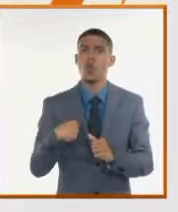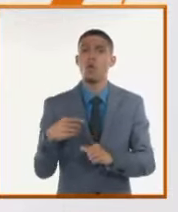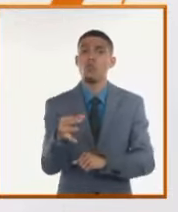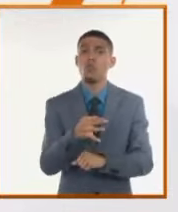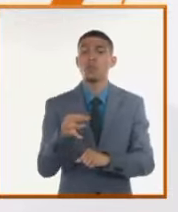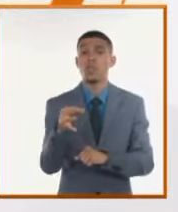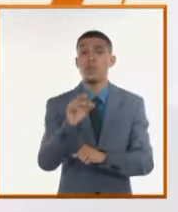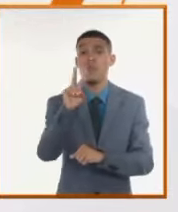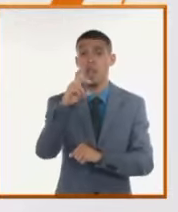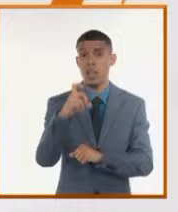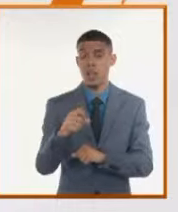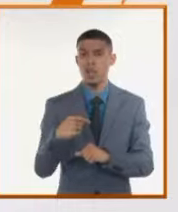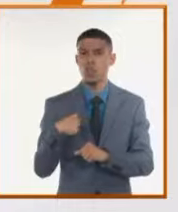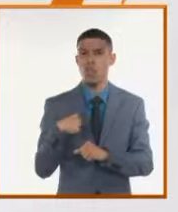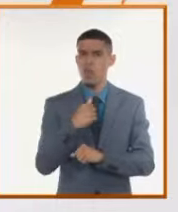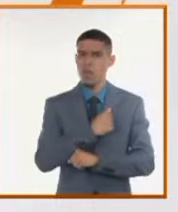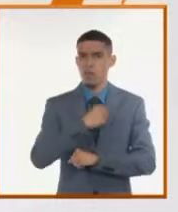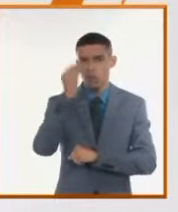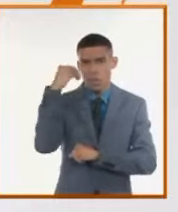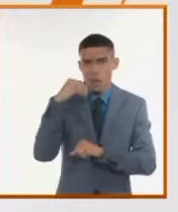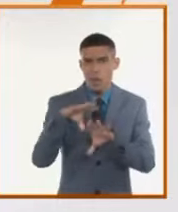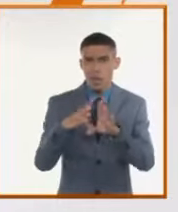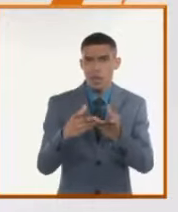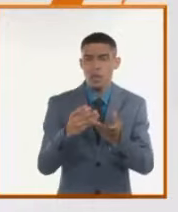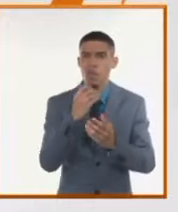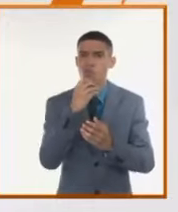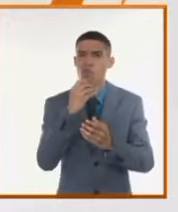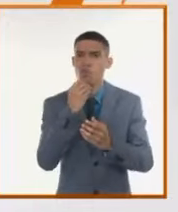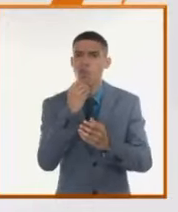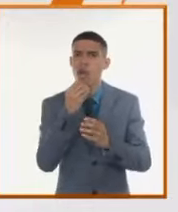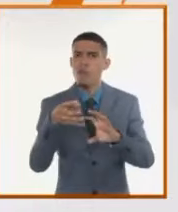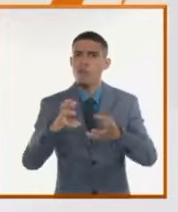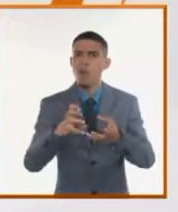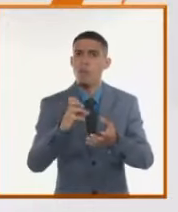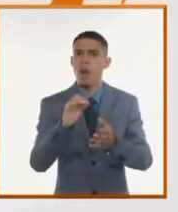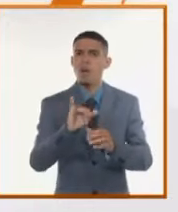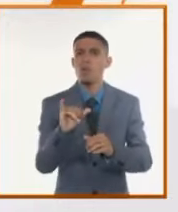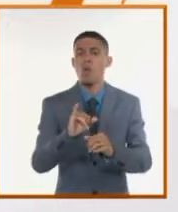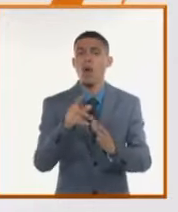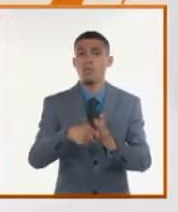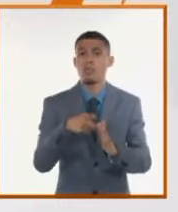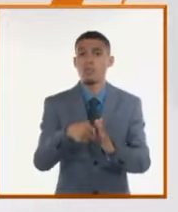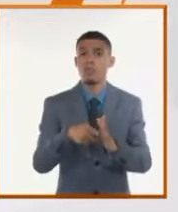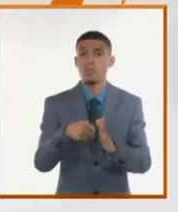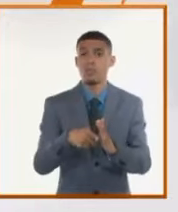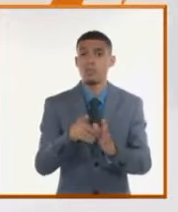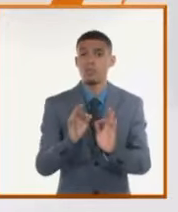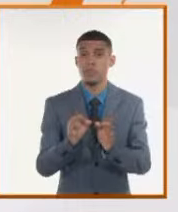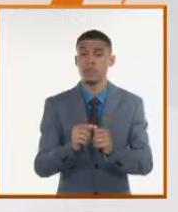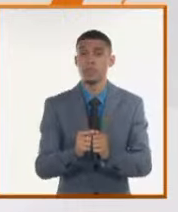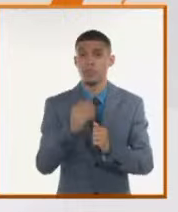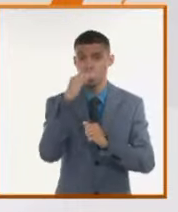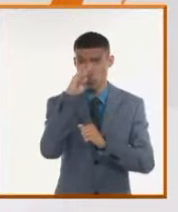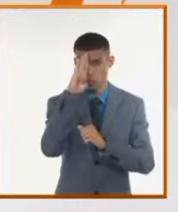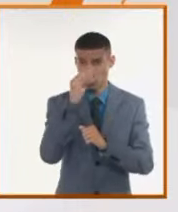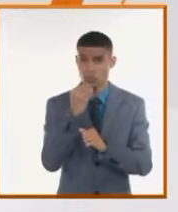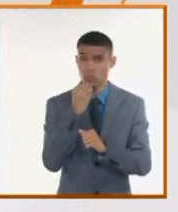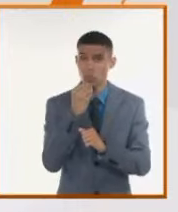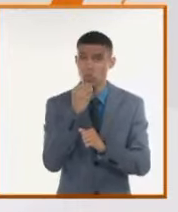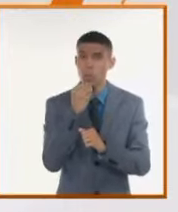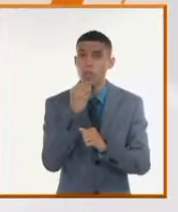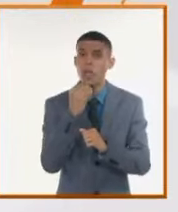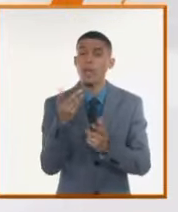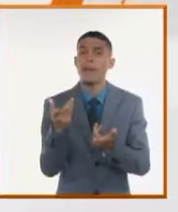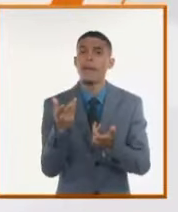vill claraa para saber sobre qué perspectiva hay con los ferrobus si el país a